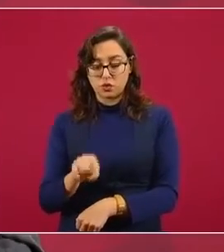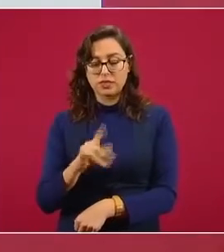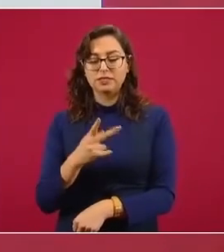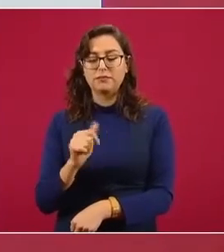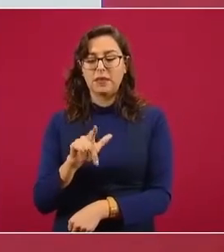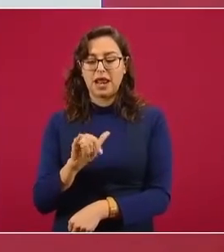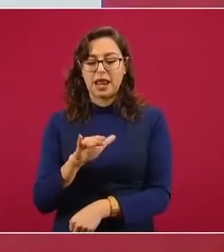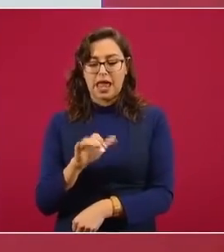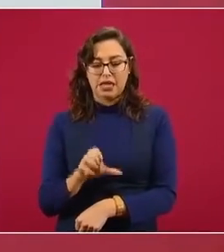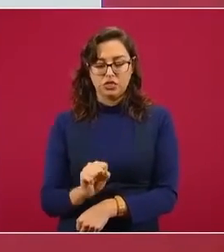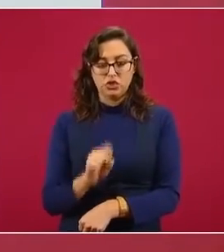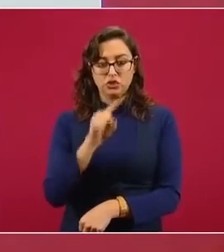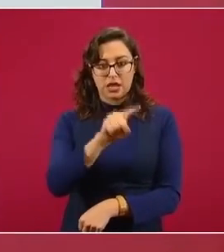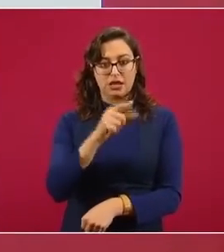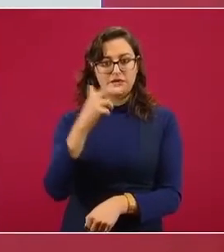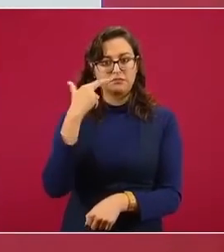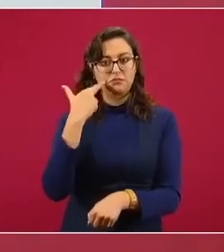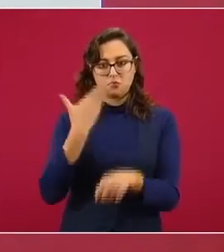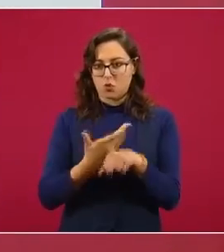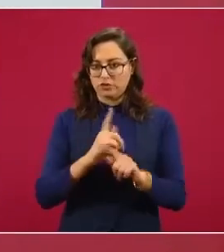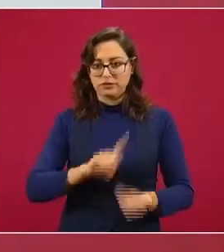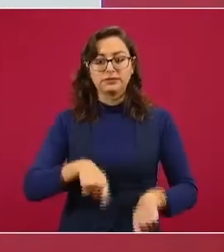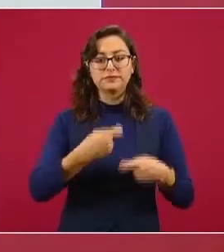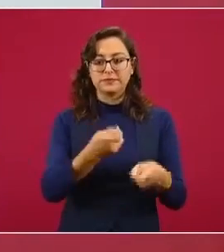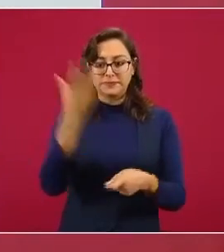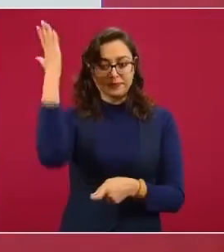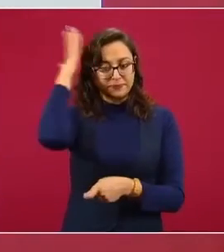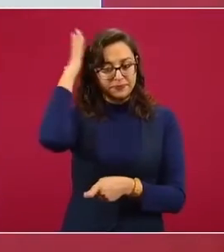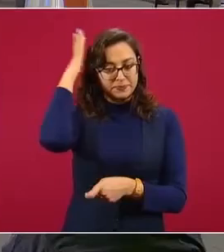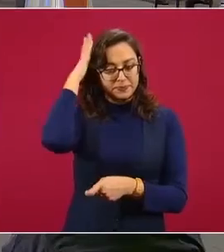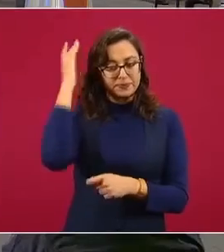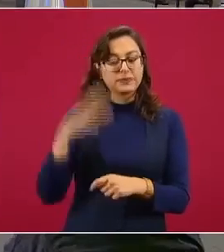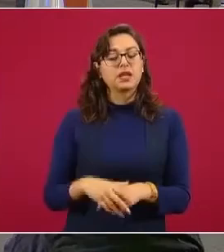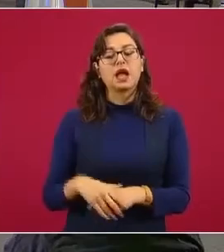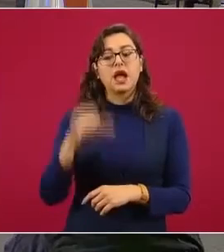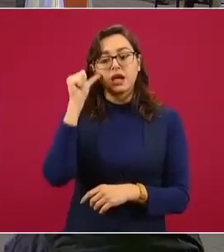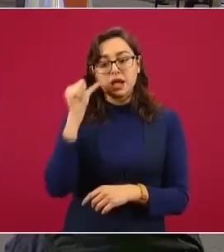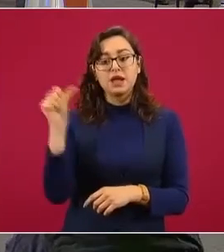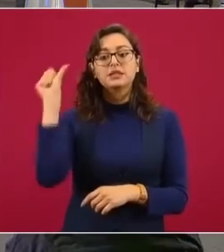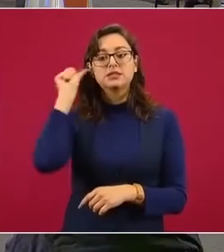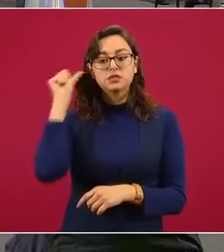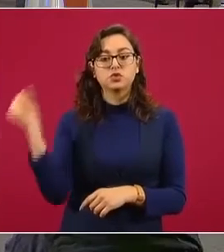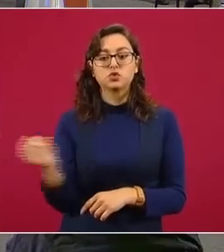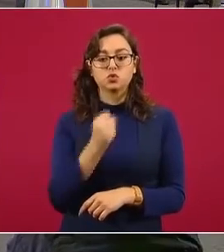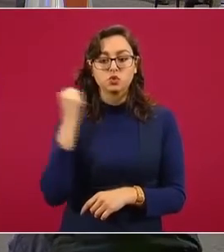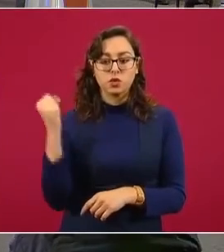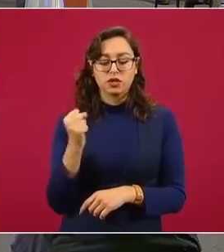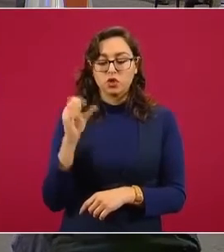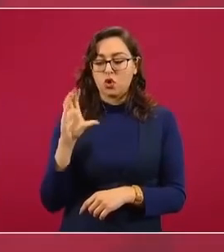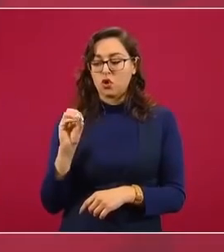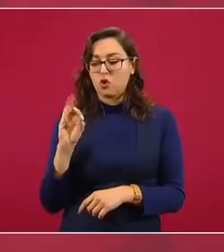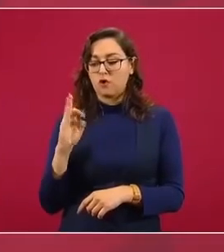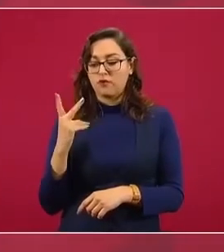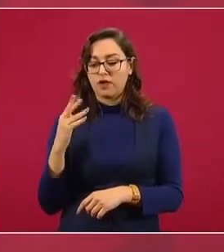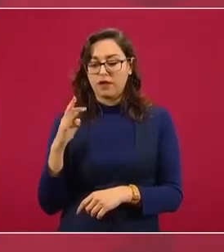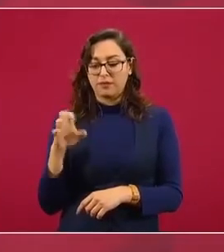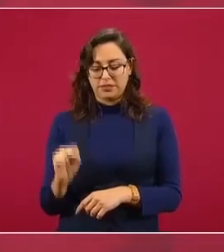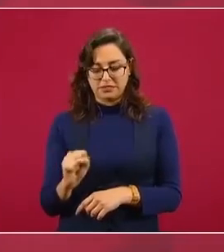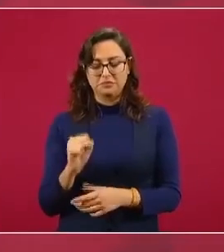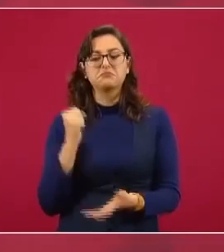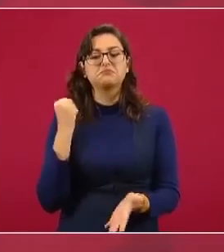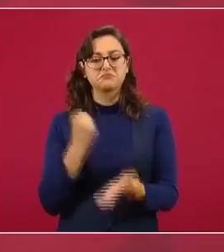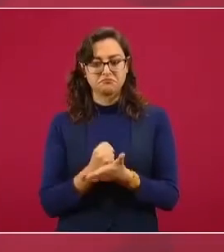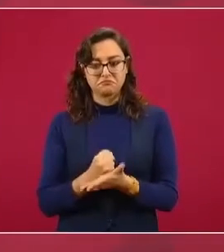Salvador Subirán, es el investigador principal de este estudio. El día de ayer, por fortuna, la COFEPRIS autorizó 8